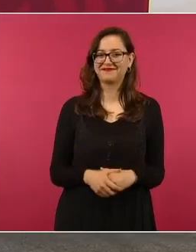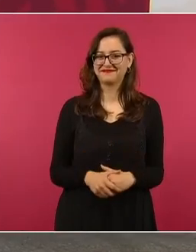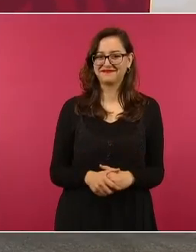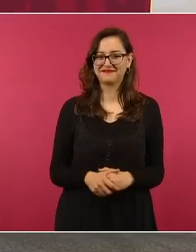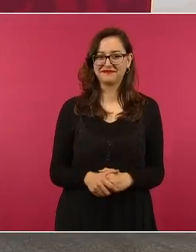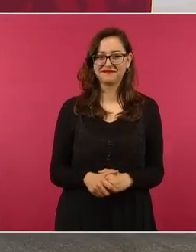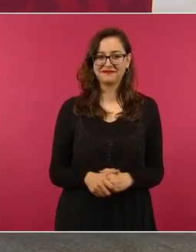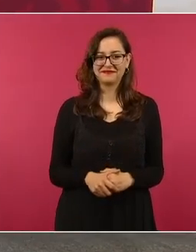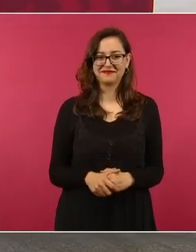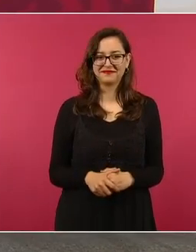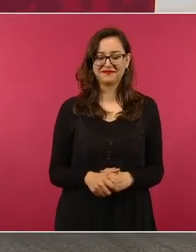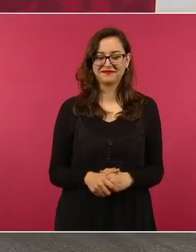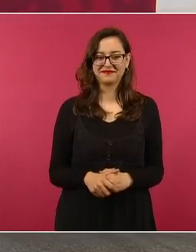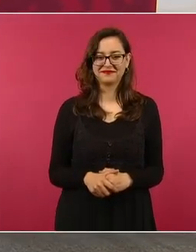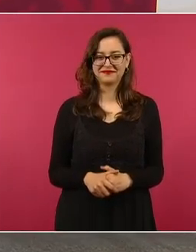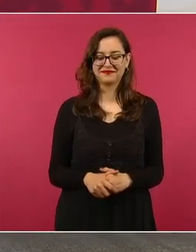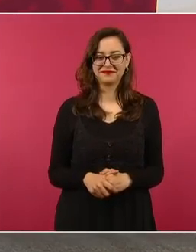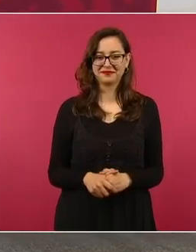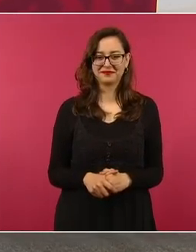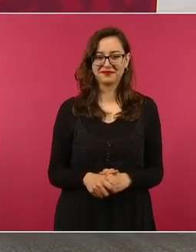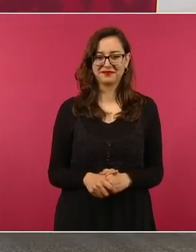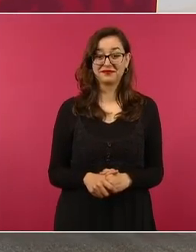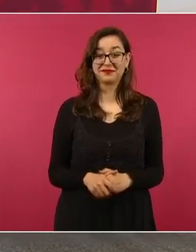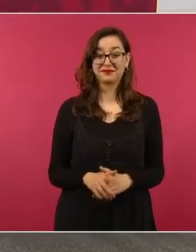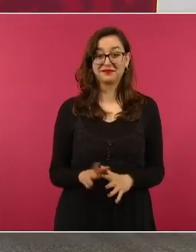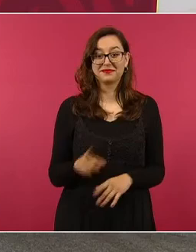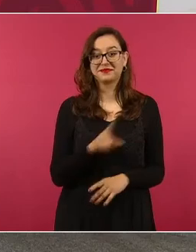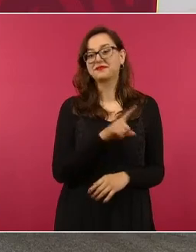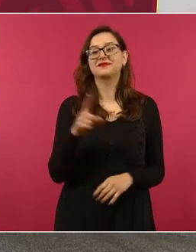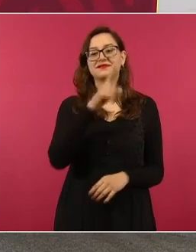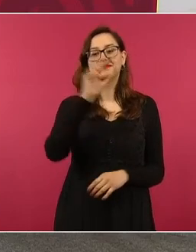como se decía, ¿se acuerdan?